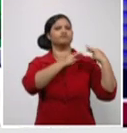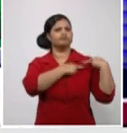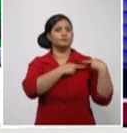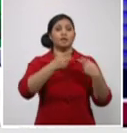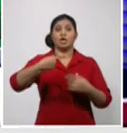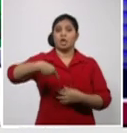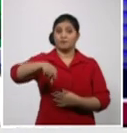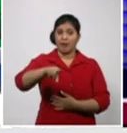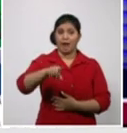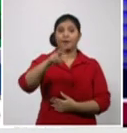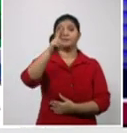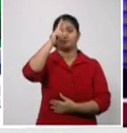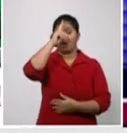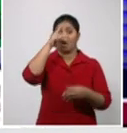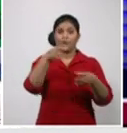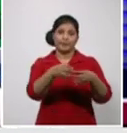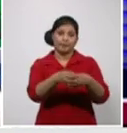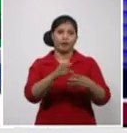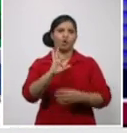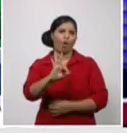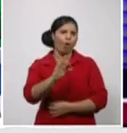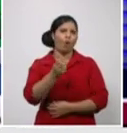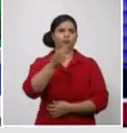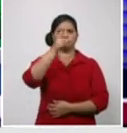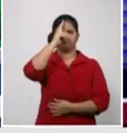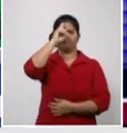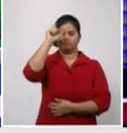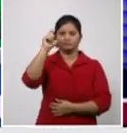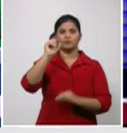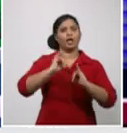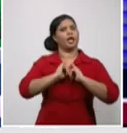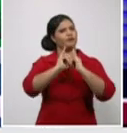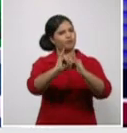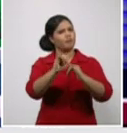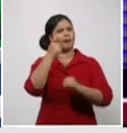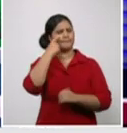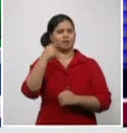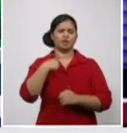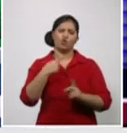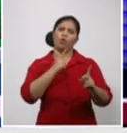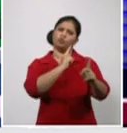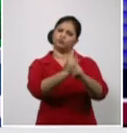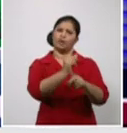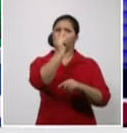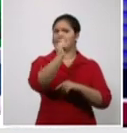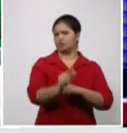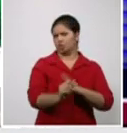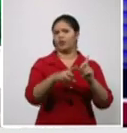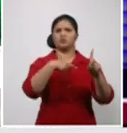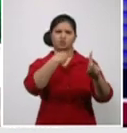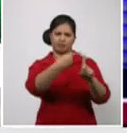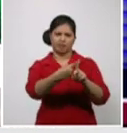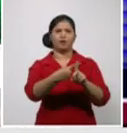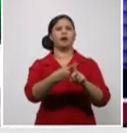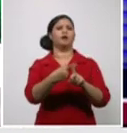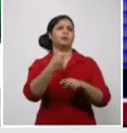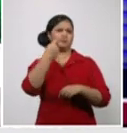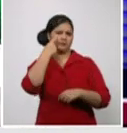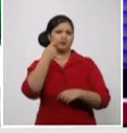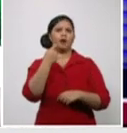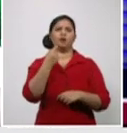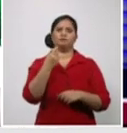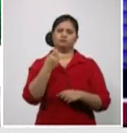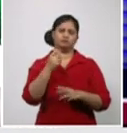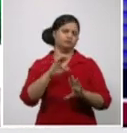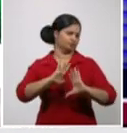día si es que no tiene síntomas de esa enfermedad, porque hace muchas complicaciones. Y lo otro